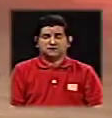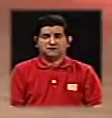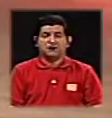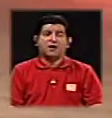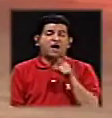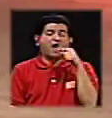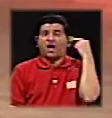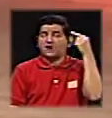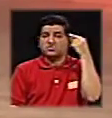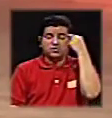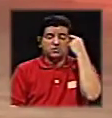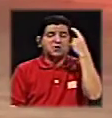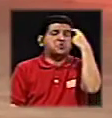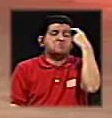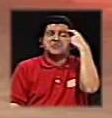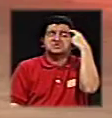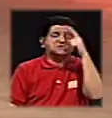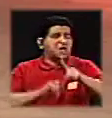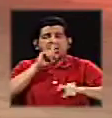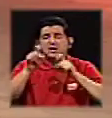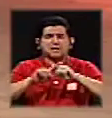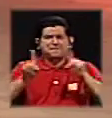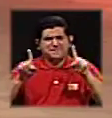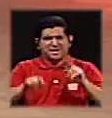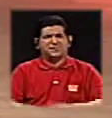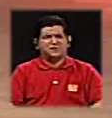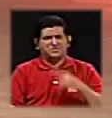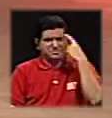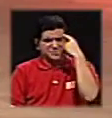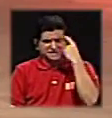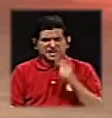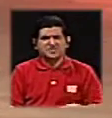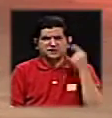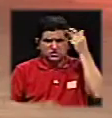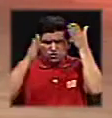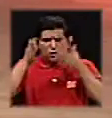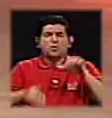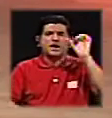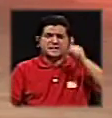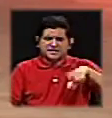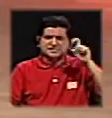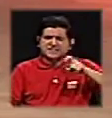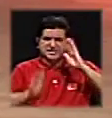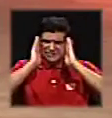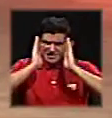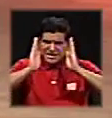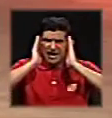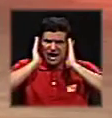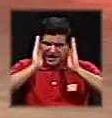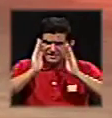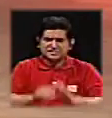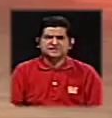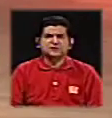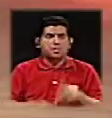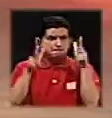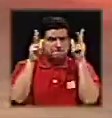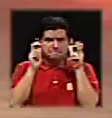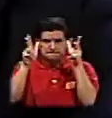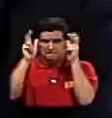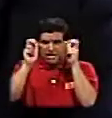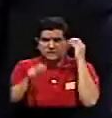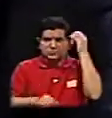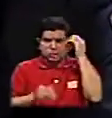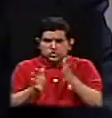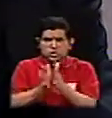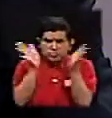ellos no gobiernan para las encuestas. Pero ¿en qué medida, digamos, los gobernantes sí deben poner atención a la percepción de la opinión